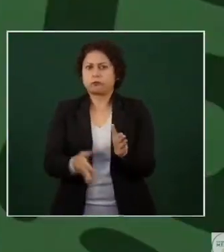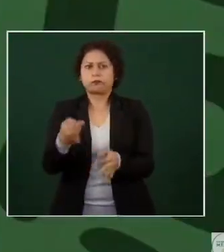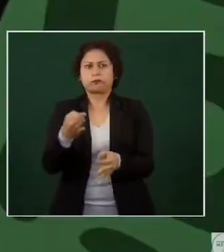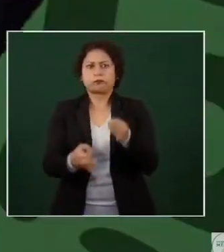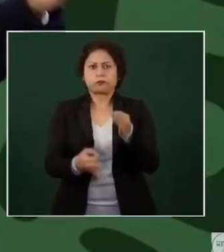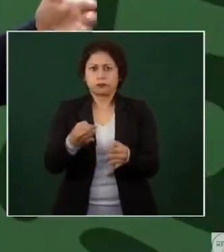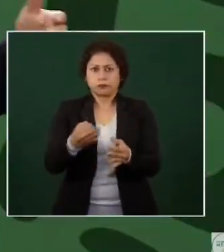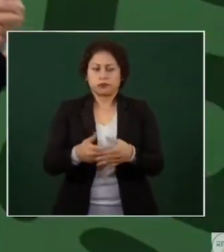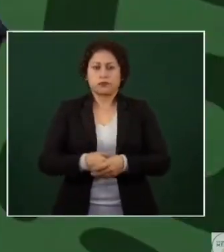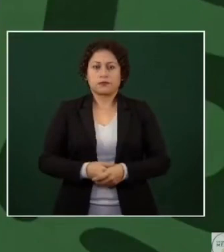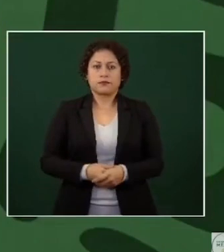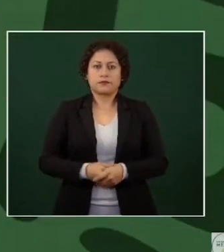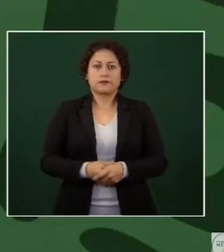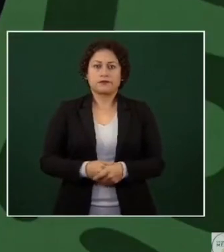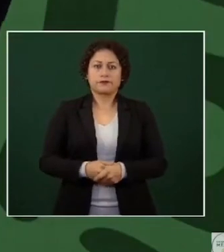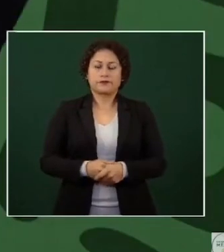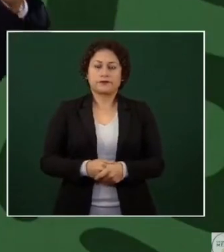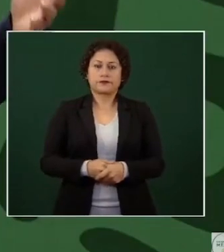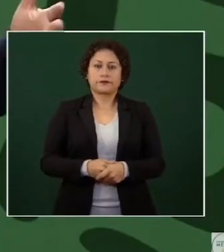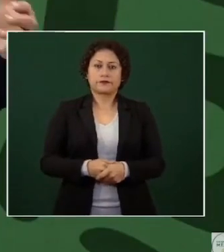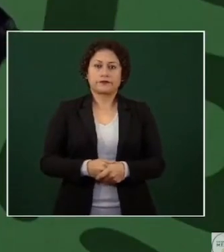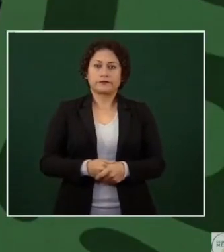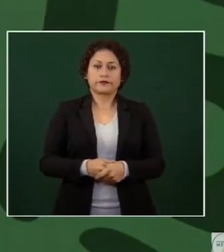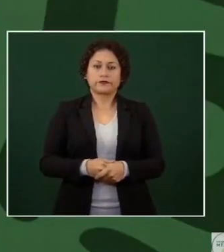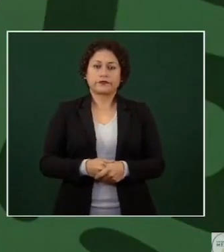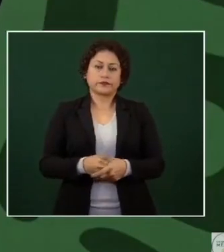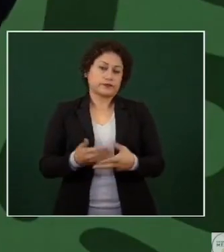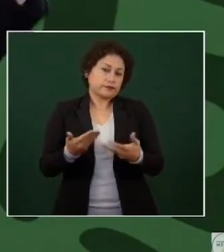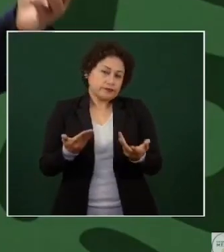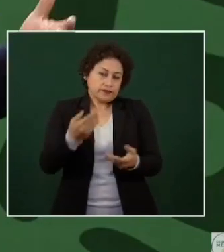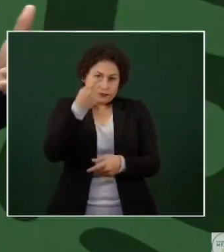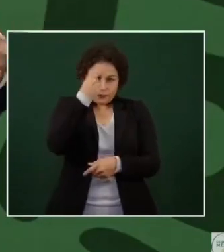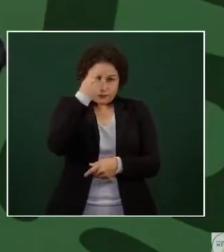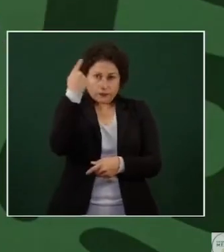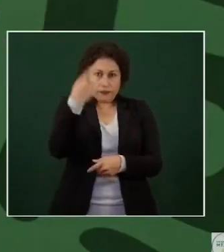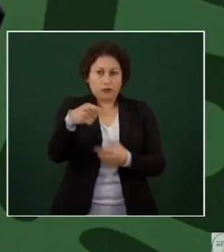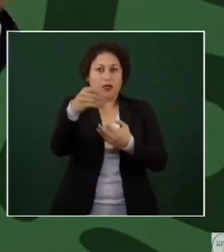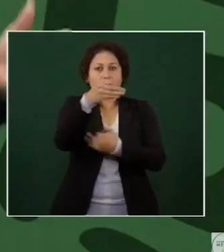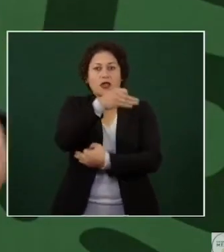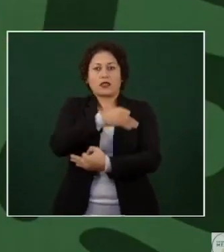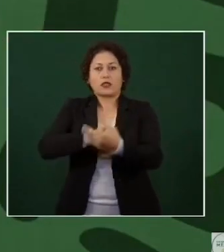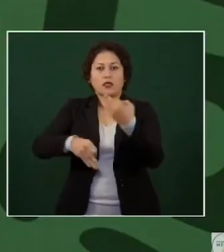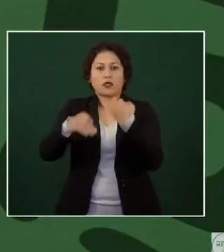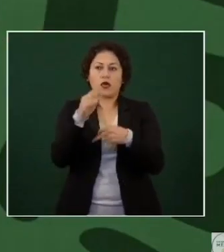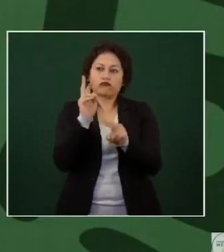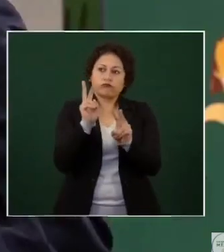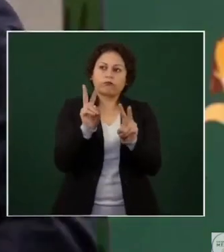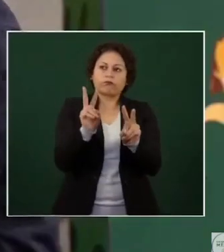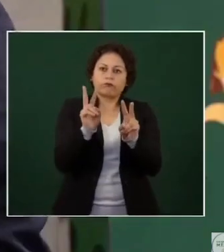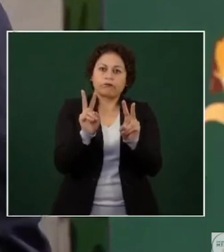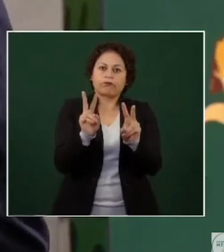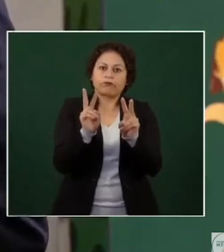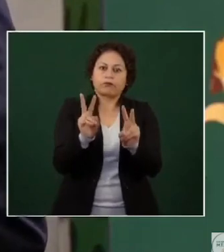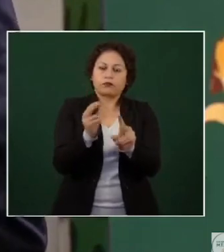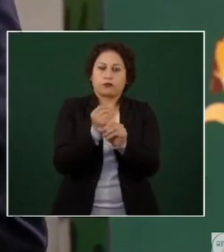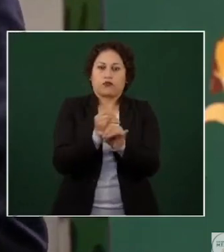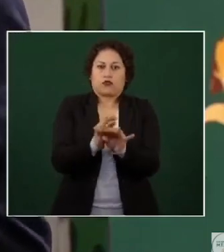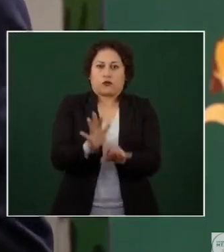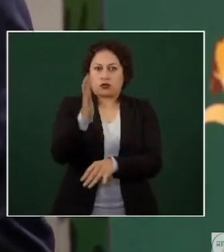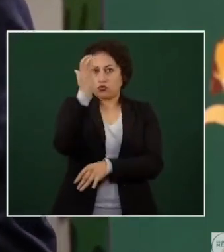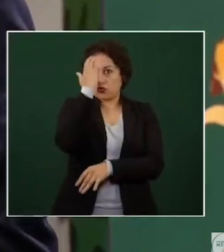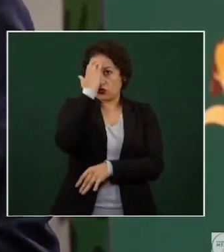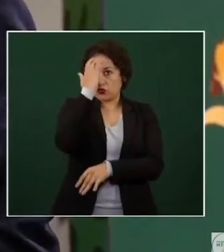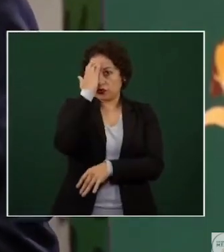y que todos estemos informados. Yo cada vez que